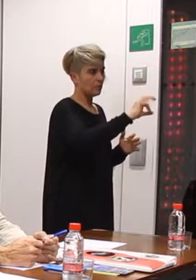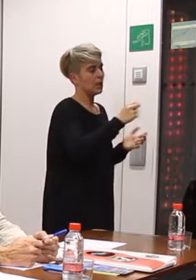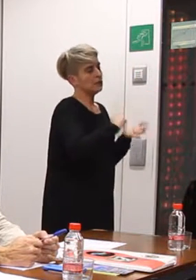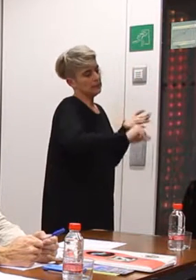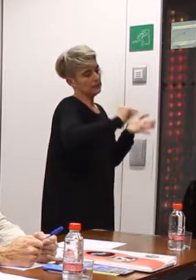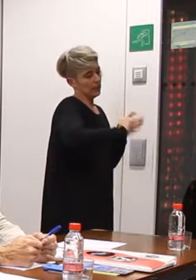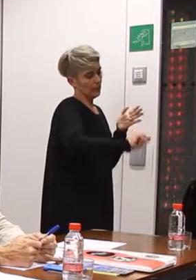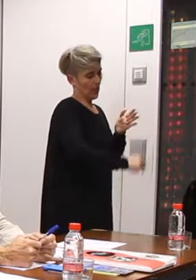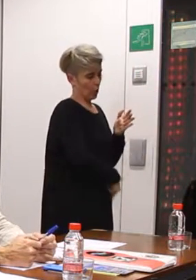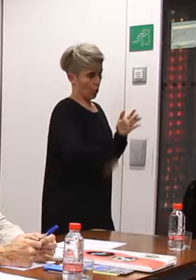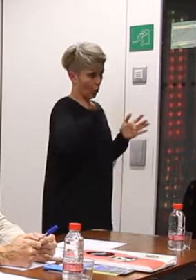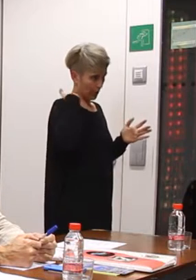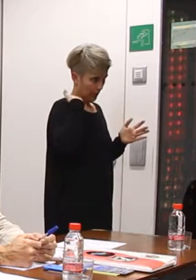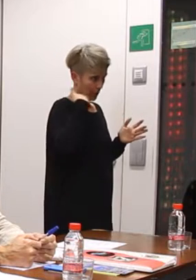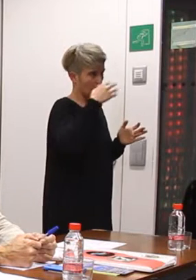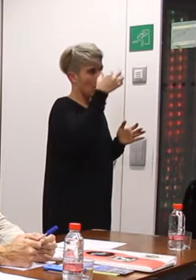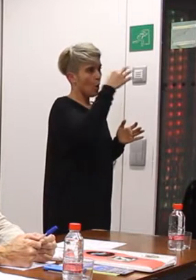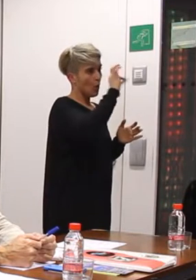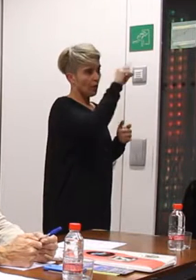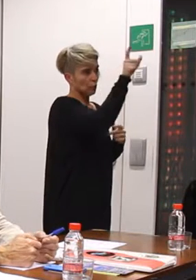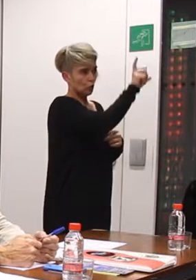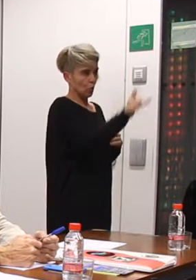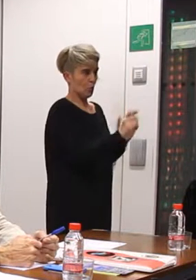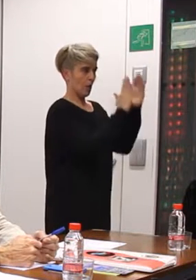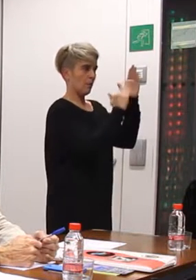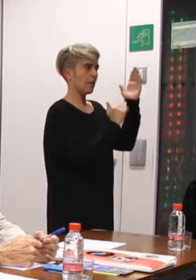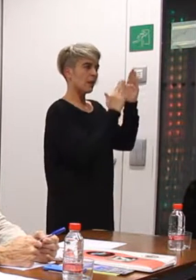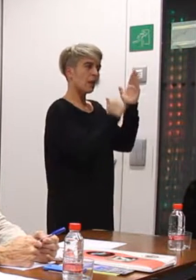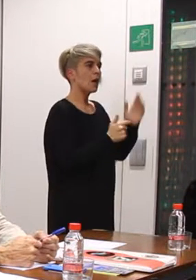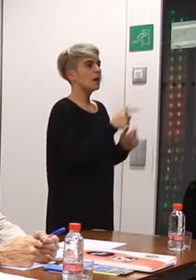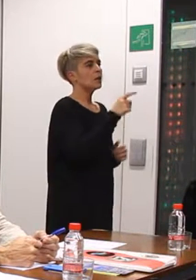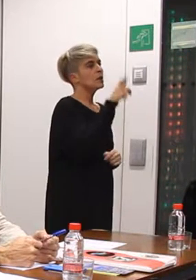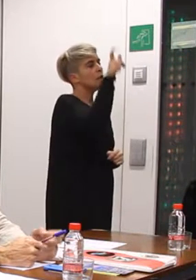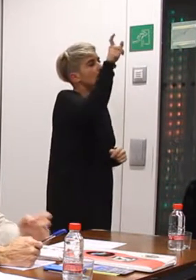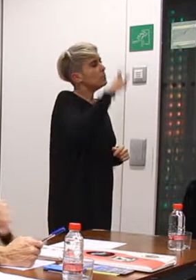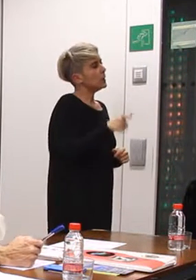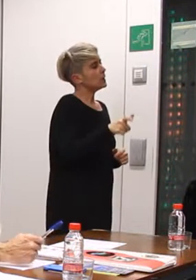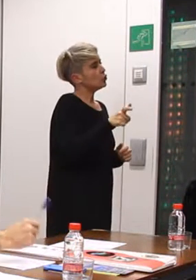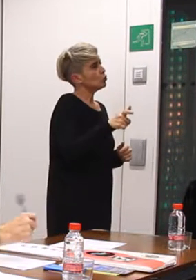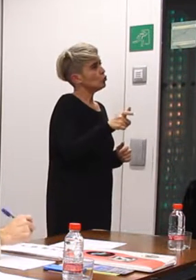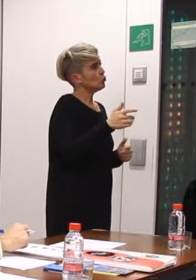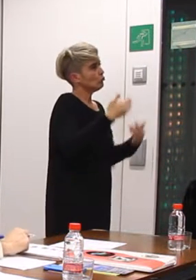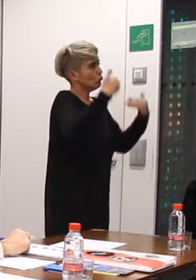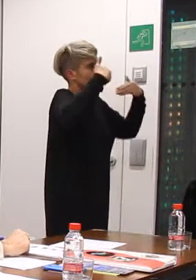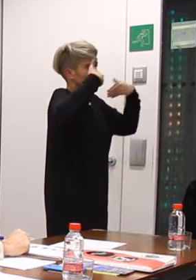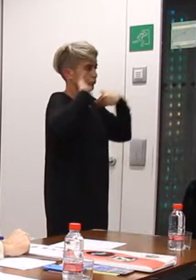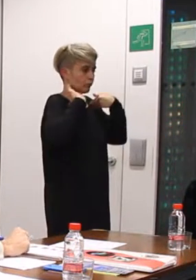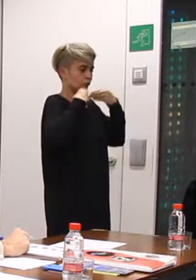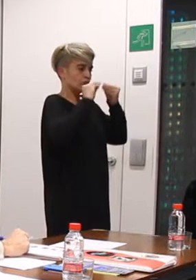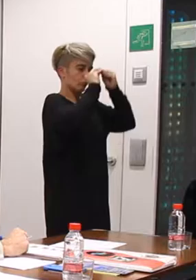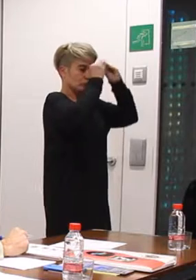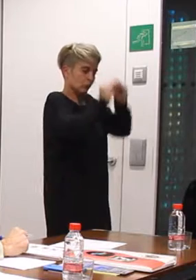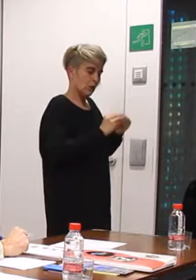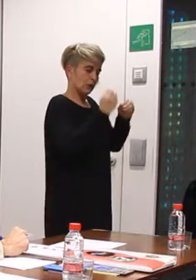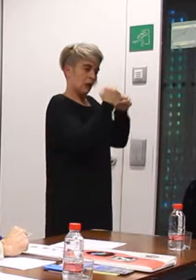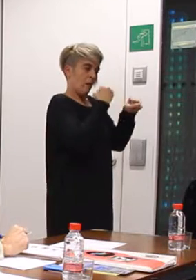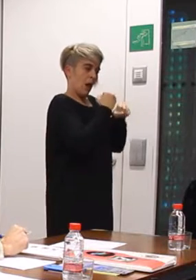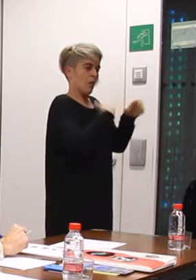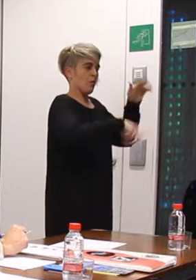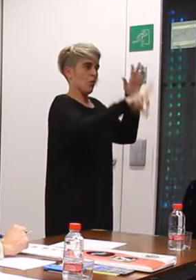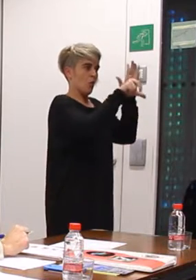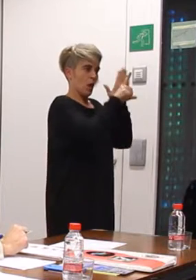secretario general de Podemos en la Comunidad Valenciana y es la persona que ha estado trabajando en esa ley de pobreza